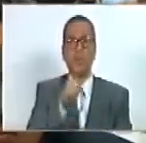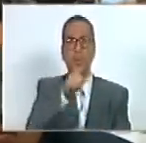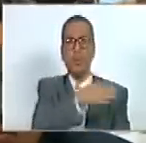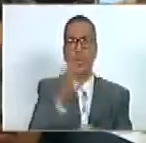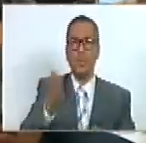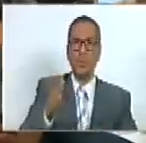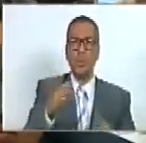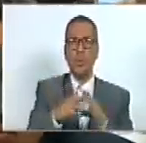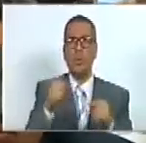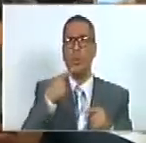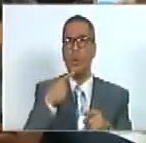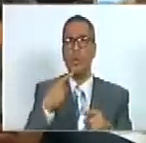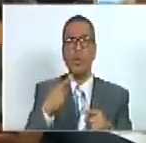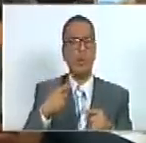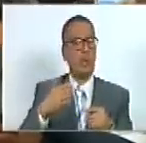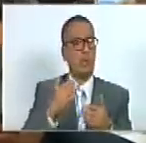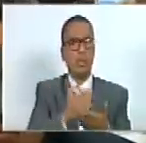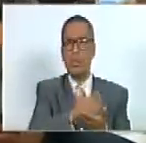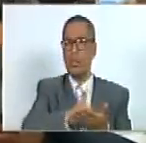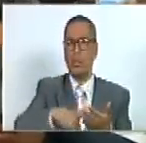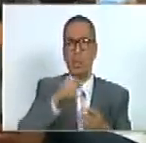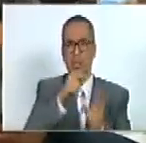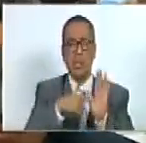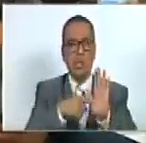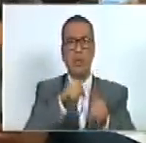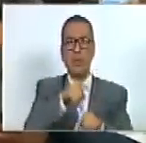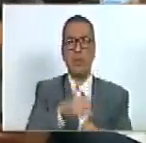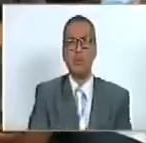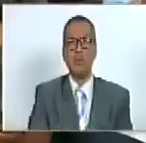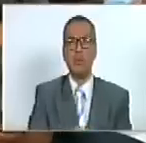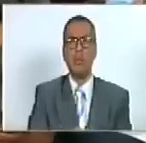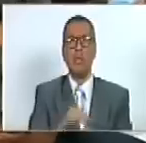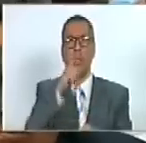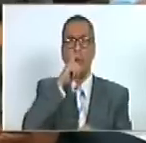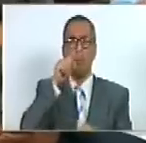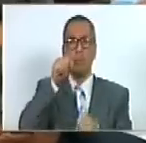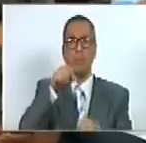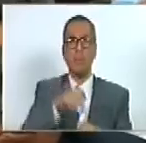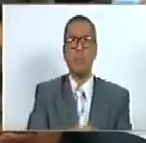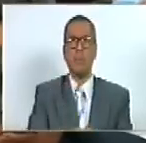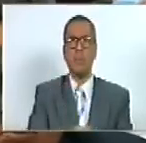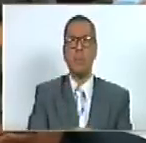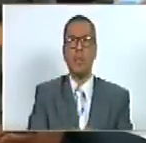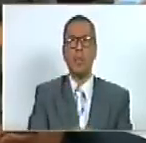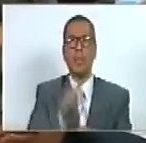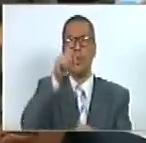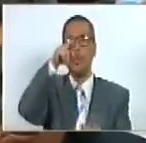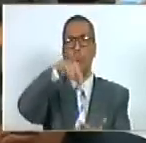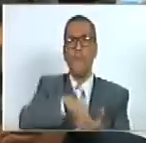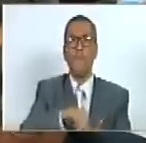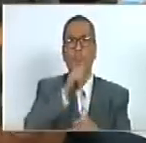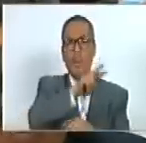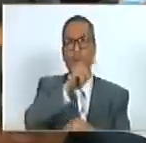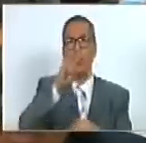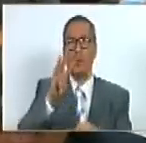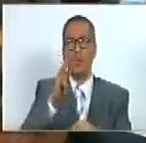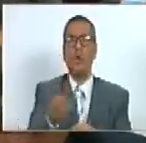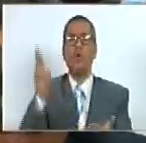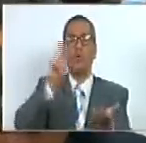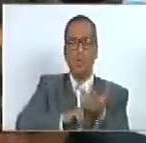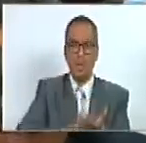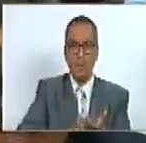no se lo pueden quitar del frente, compañero. Y Maduro en el 2024 será